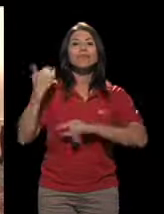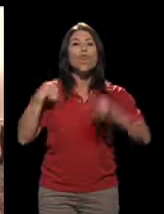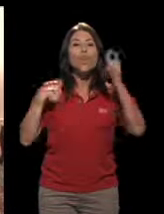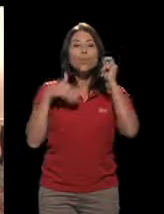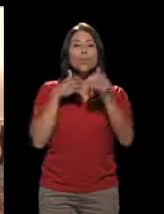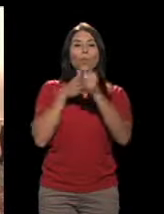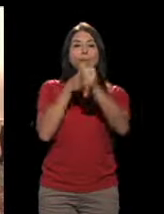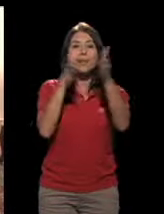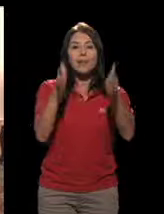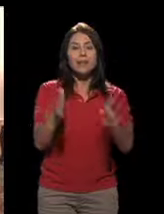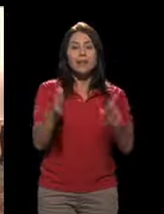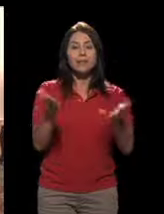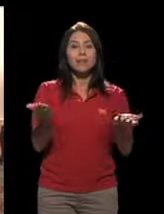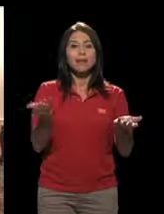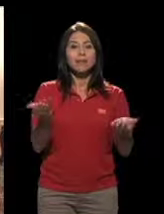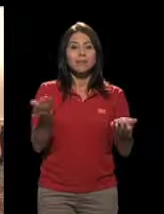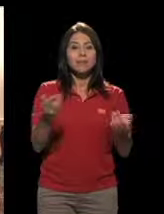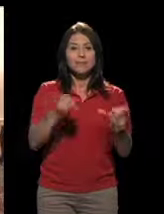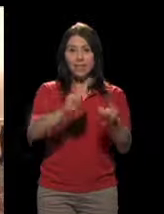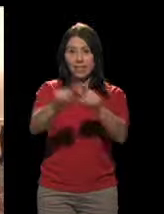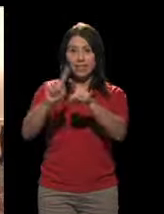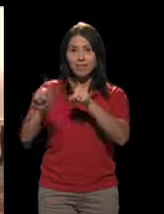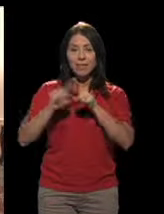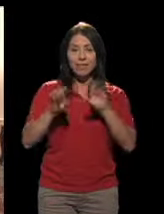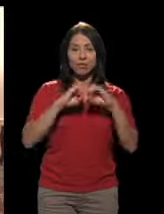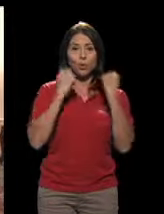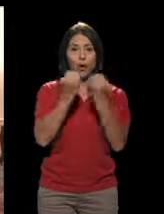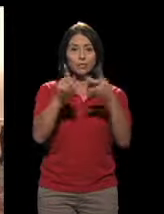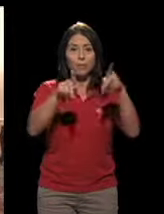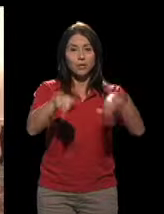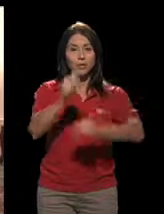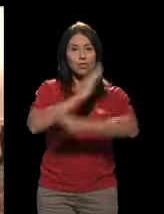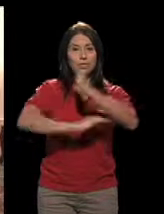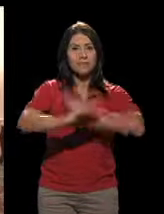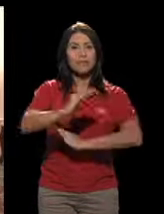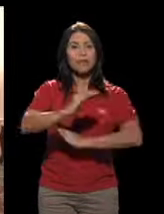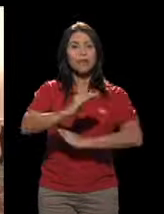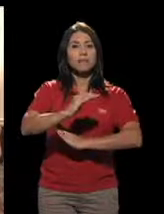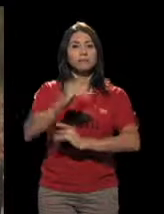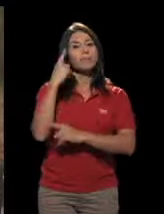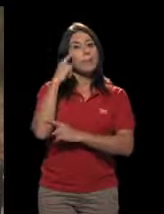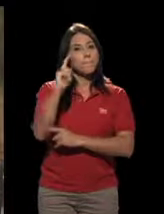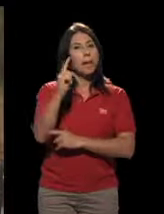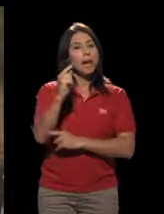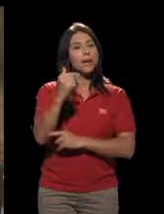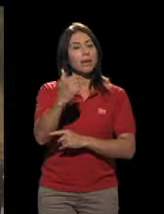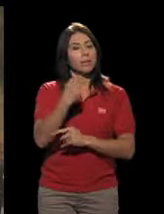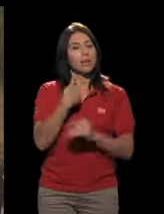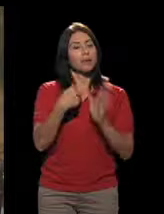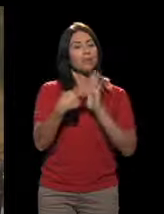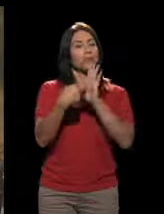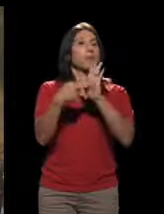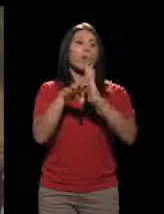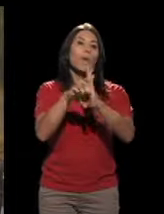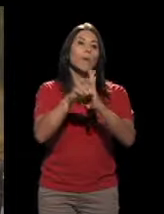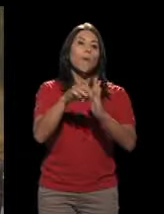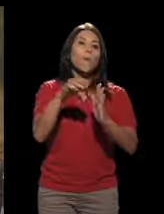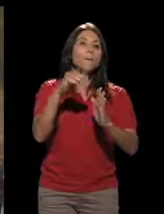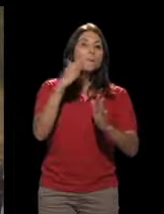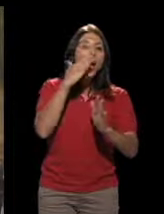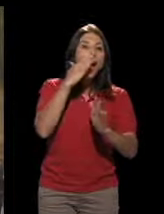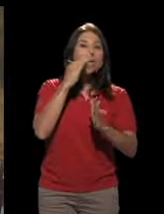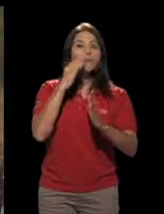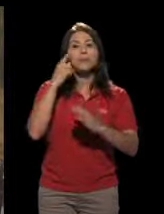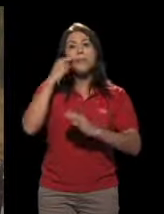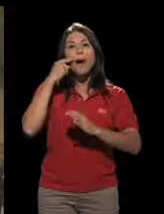lideresas de las diferentes organizaciones de personas con discapacidad para tener representación, por ejemplo, de madres o padres